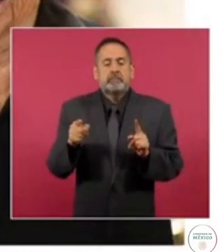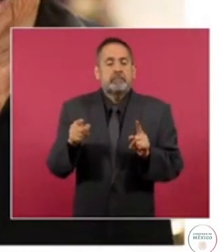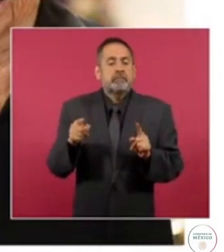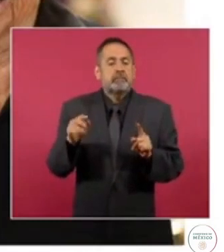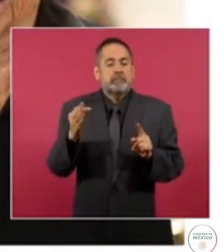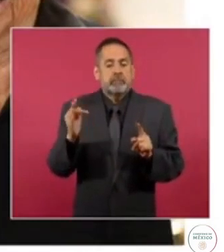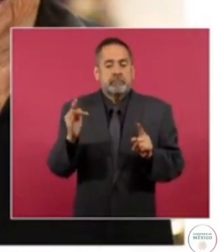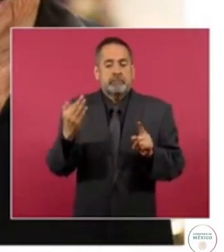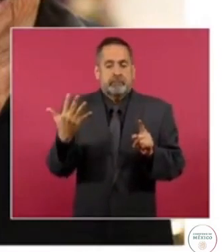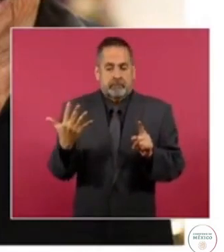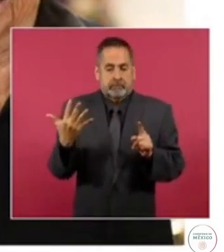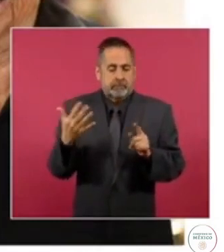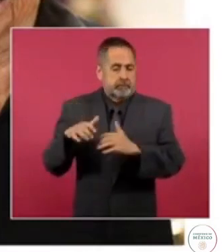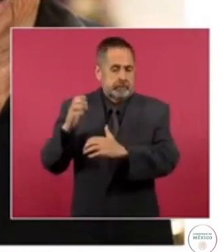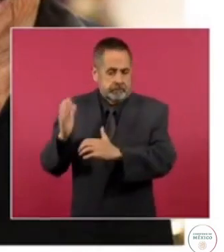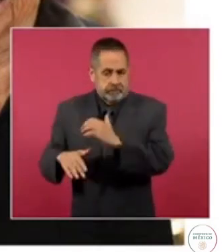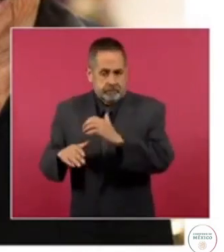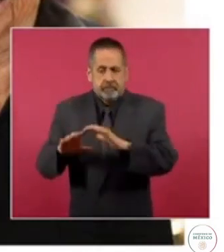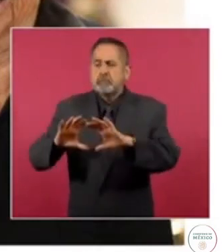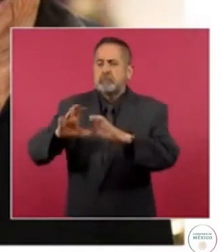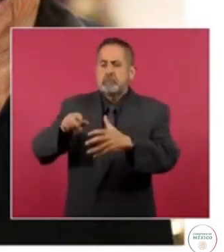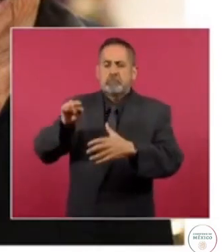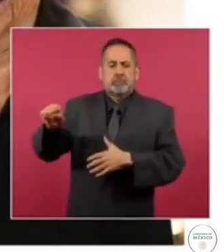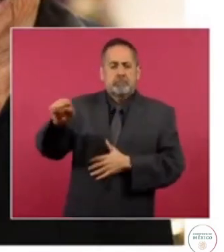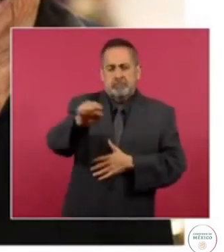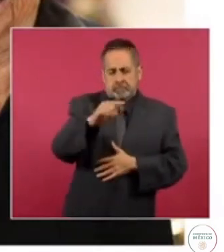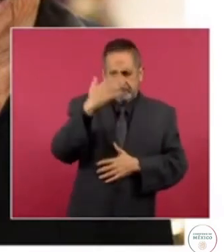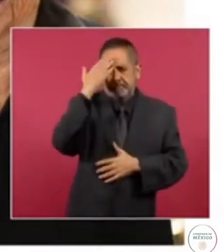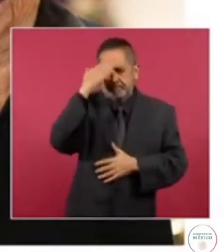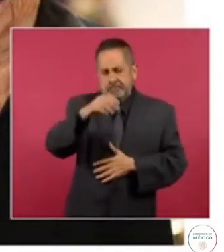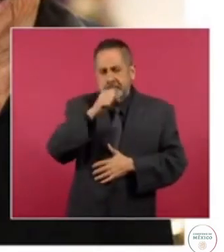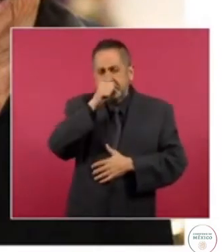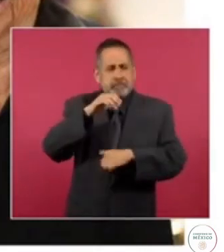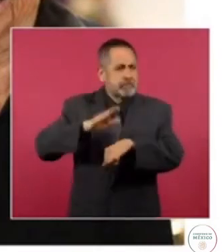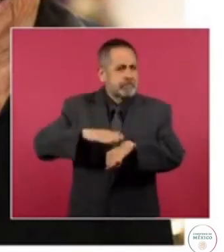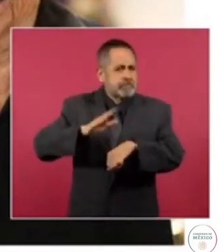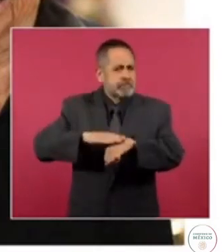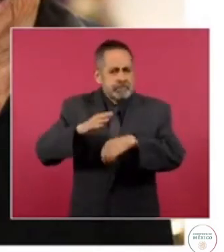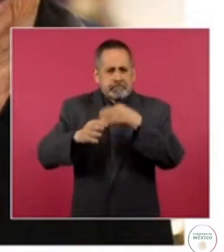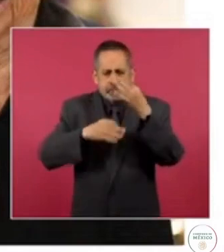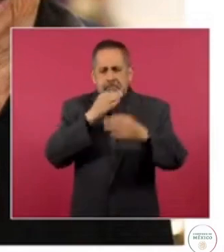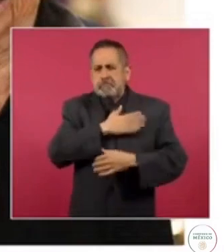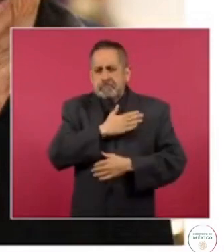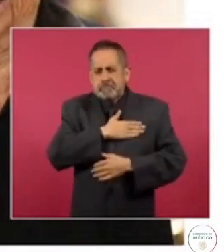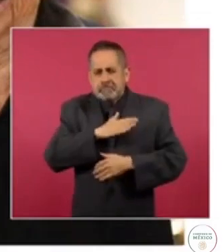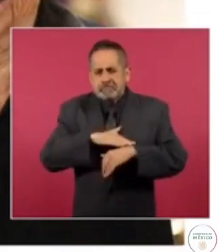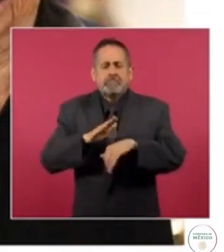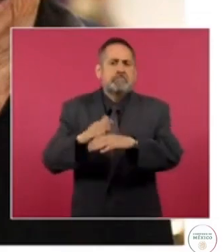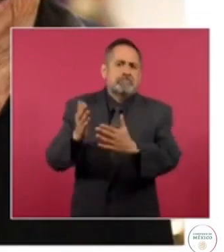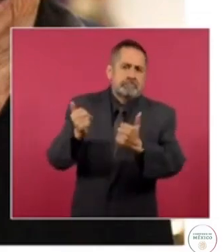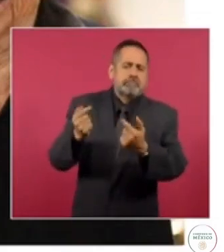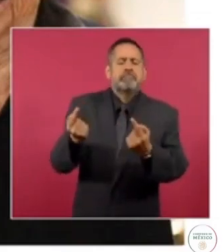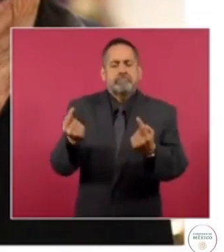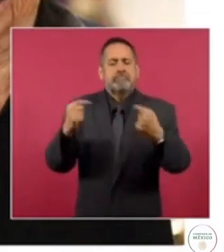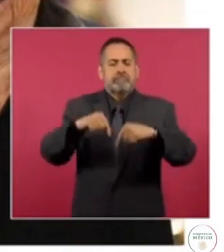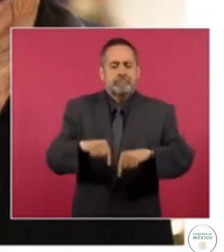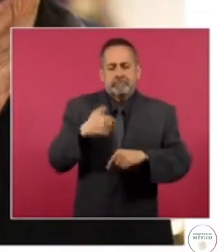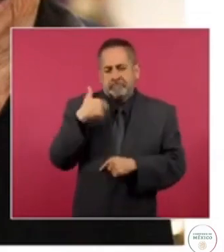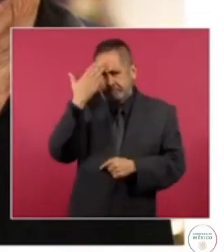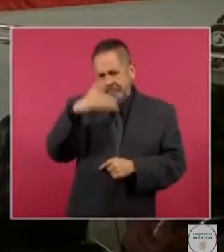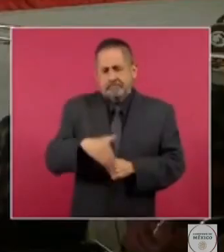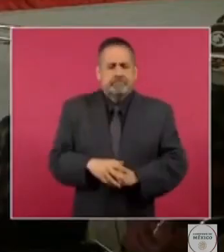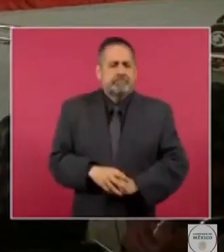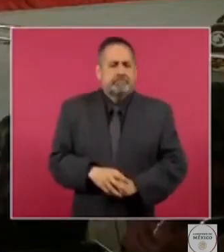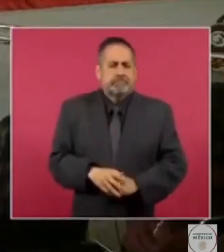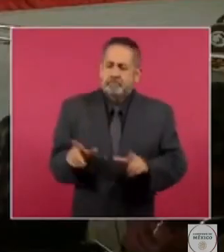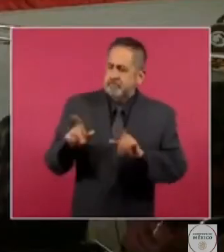Y aquí las comunidades ya saben que están atentas a la convocatoria que realicemos a través del personal de bienestar. Es cuanto.